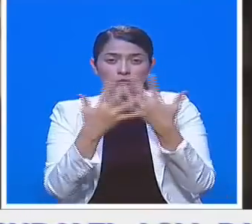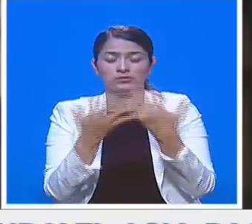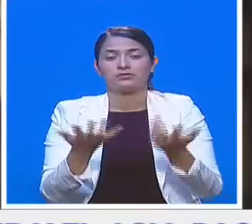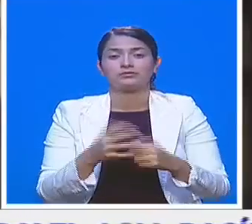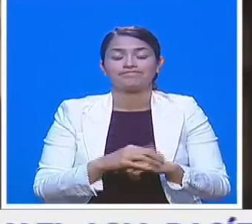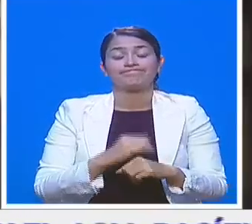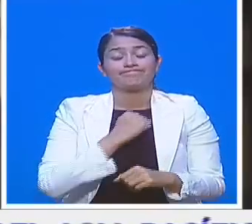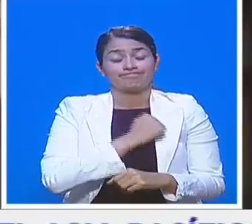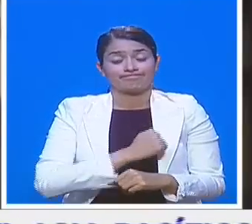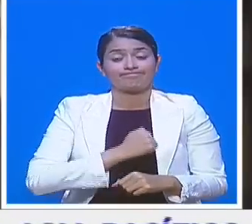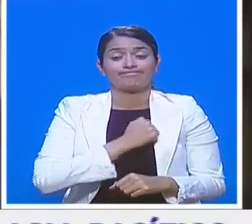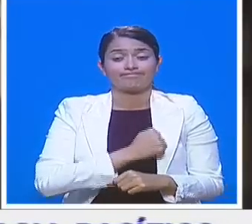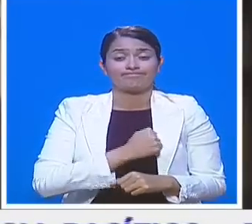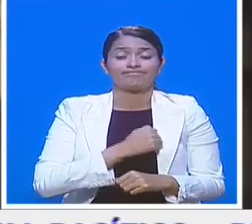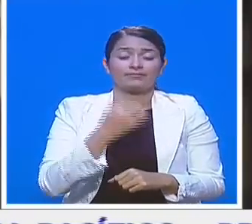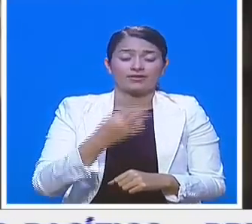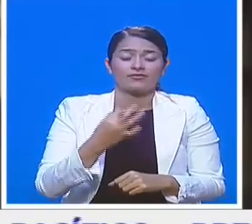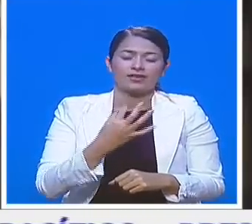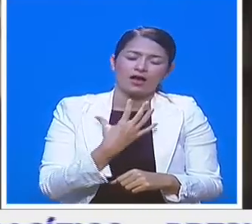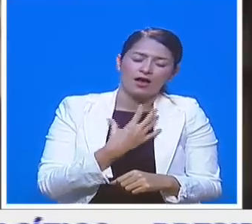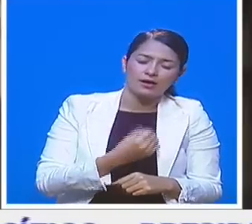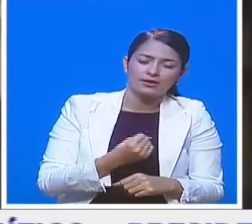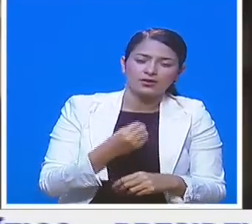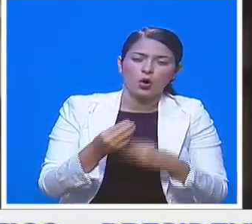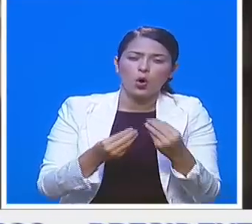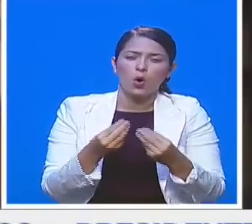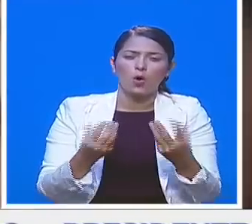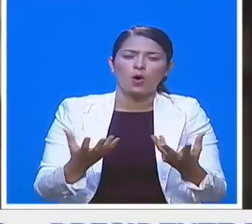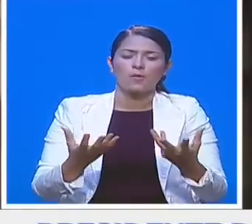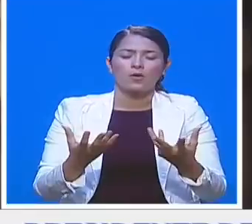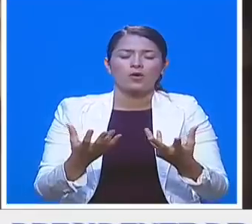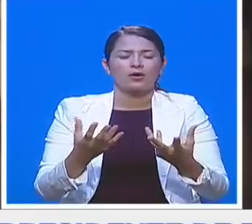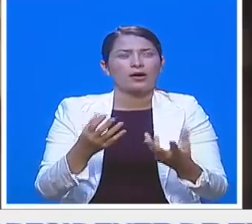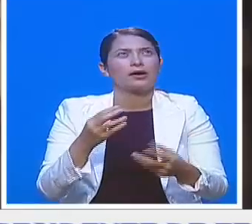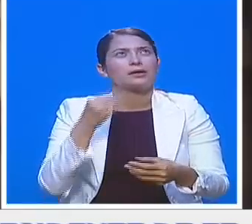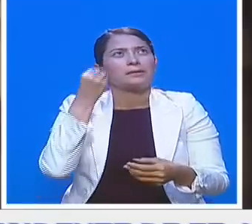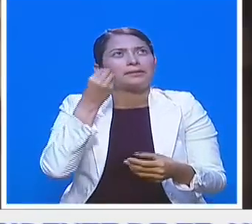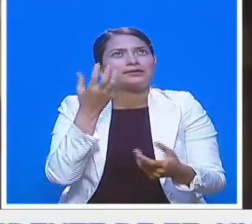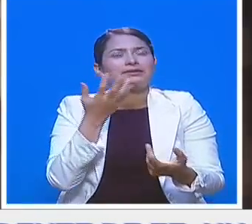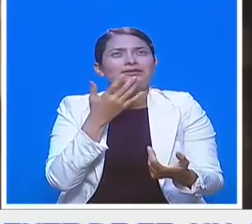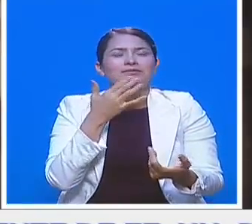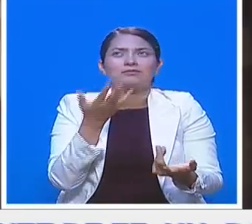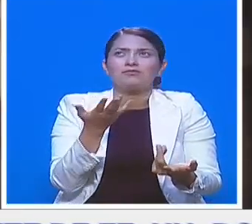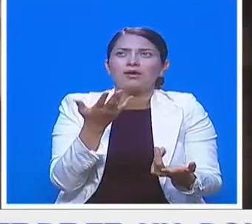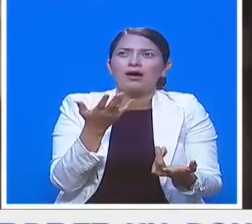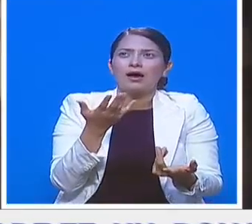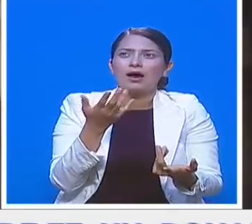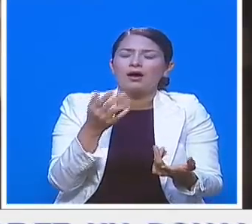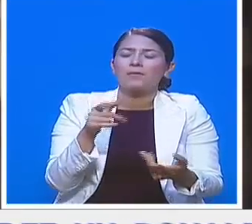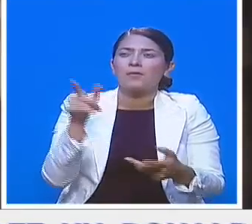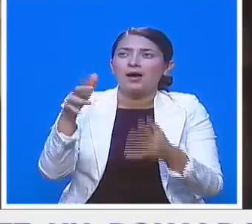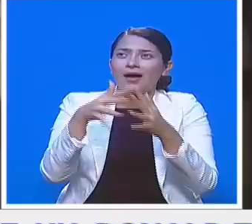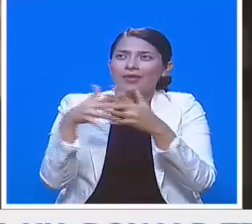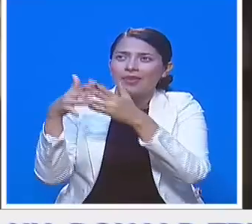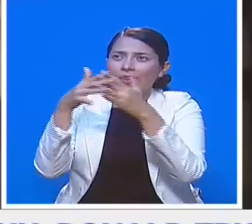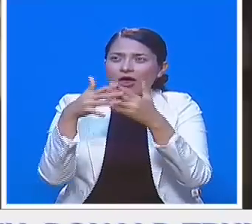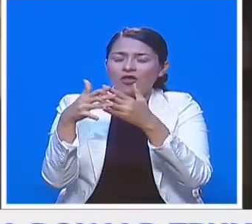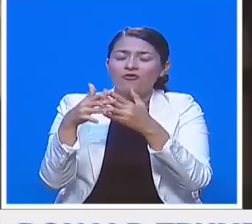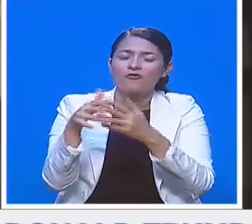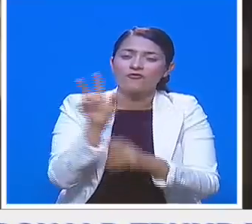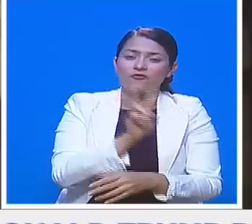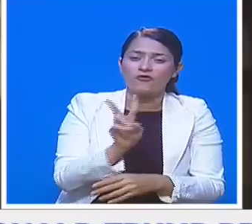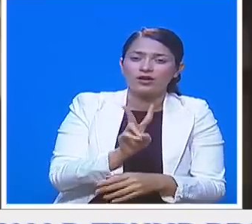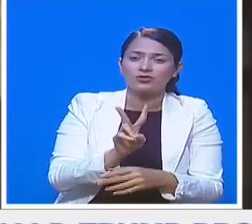lamentable, por supuesto, es triste, es incluso insólito pensando en la relación Estados Unidos-Venezuela e incluso